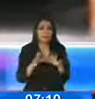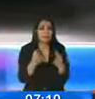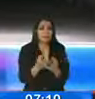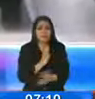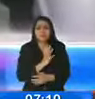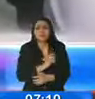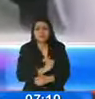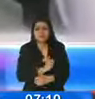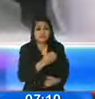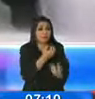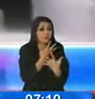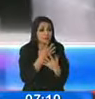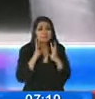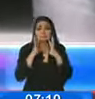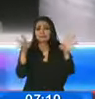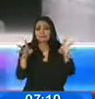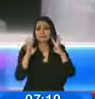noticia.